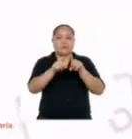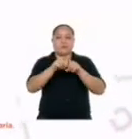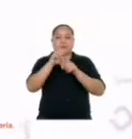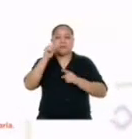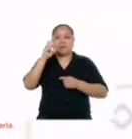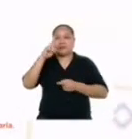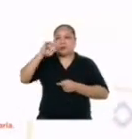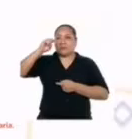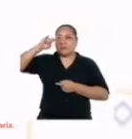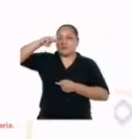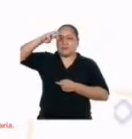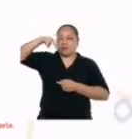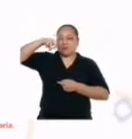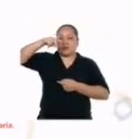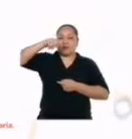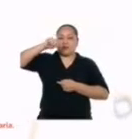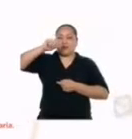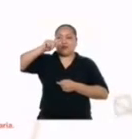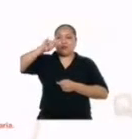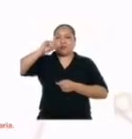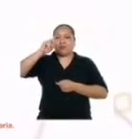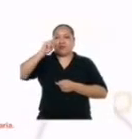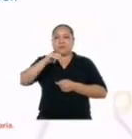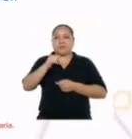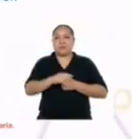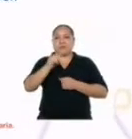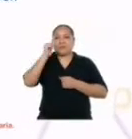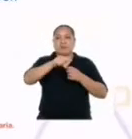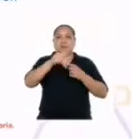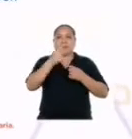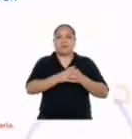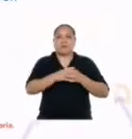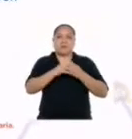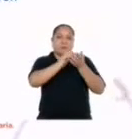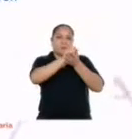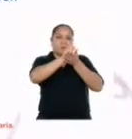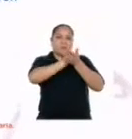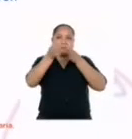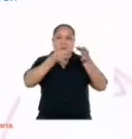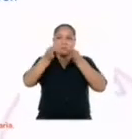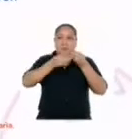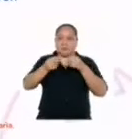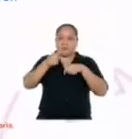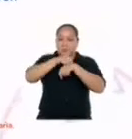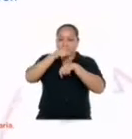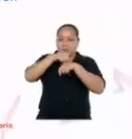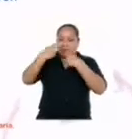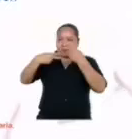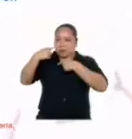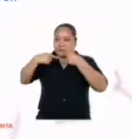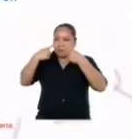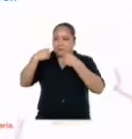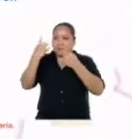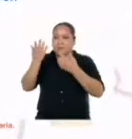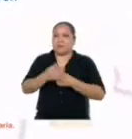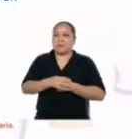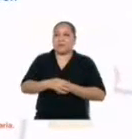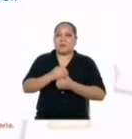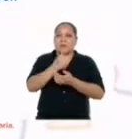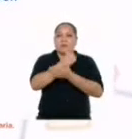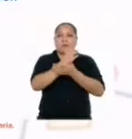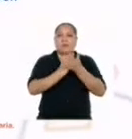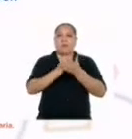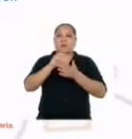argumentativas. Tiene partes narrativas en las que se reconstruyen sucesos que ocurrieron en un tiempo específico. Tiene